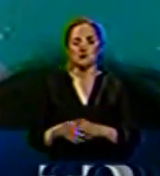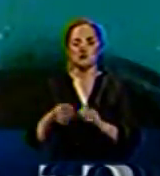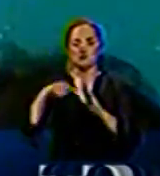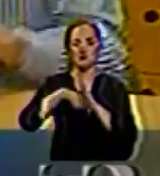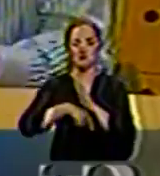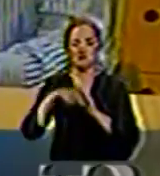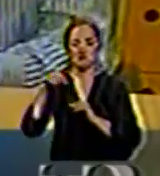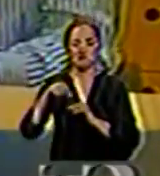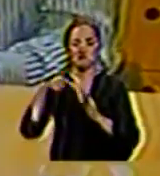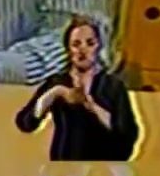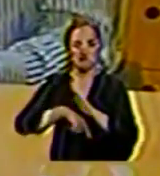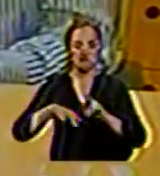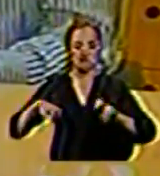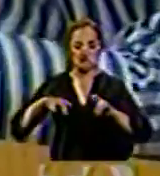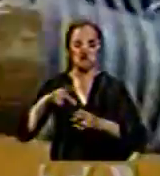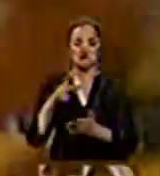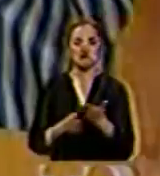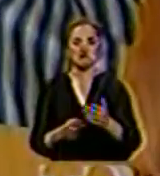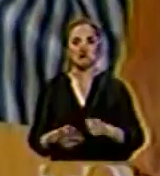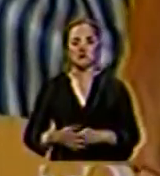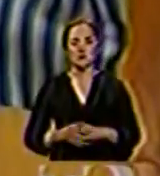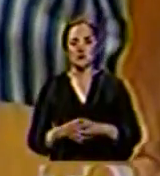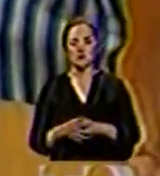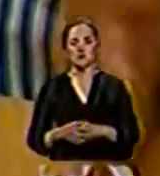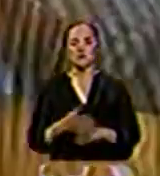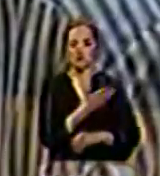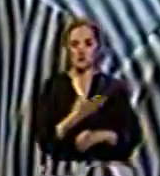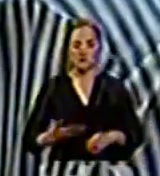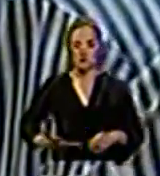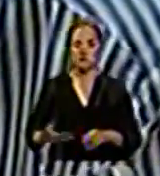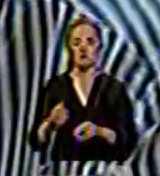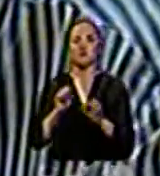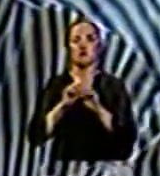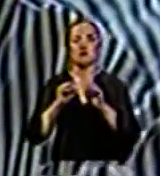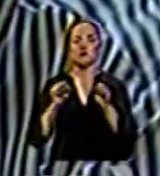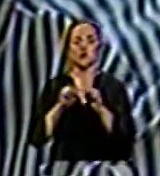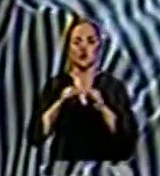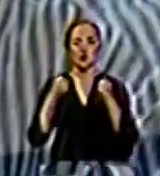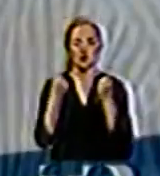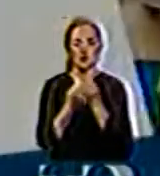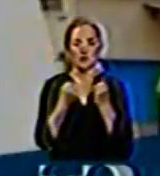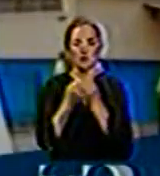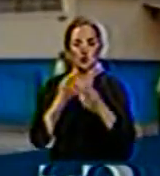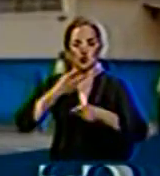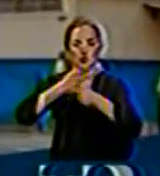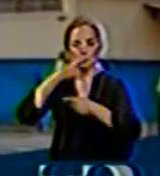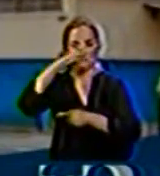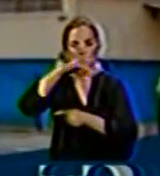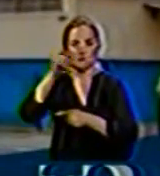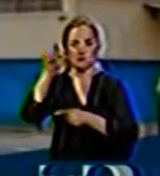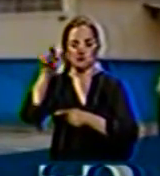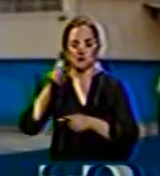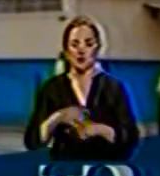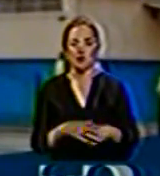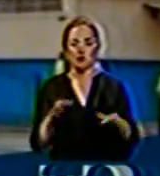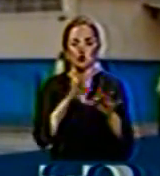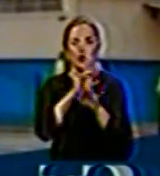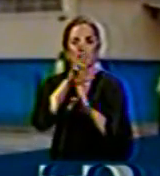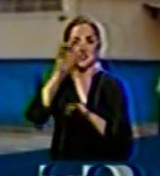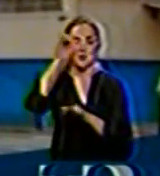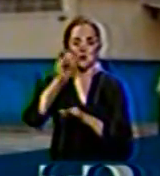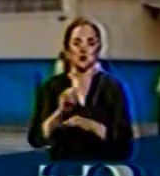profundo como aquí. El presidente de la benemérita Sociedad Protectora de la Infancia lamenta la situación actual. Que el hospital funcione solo al 30%